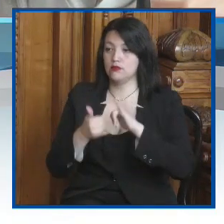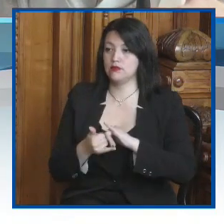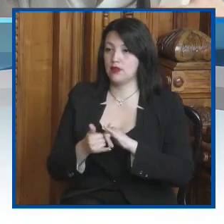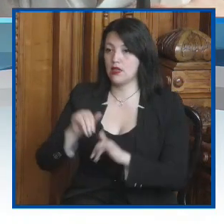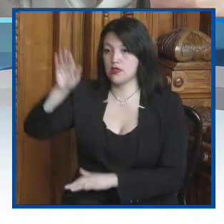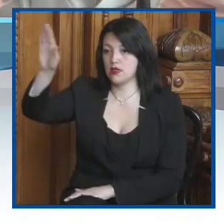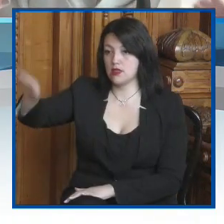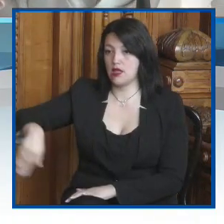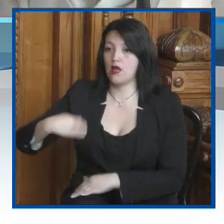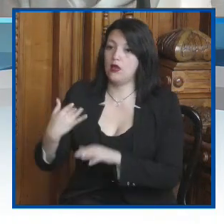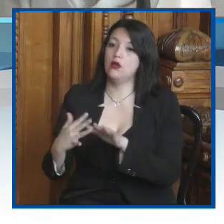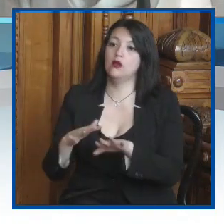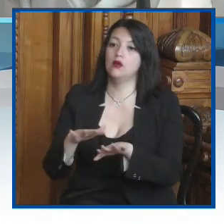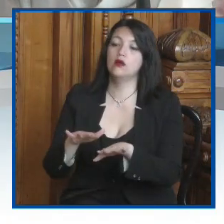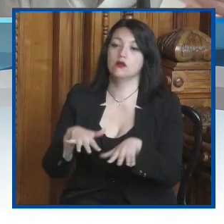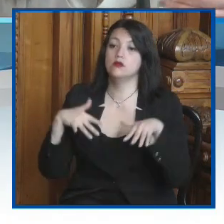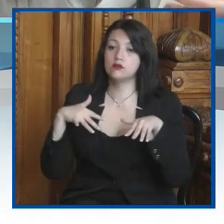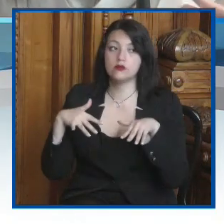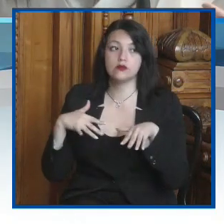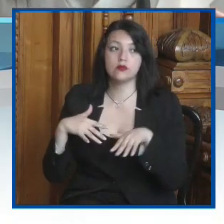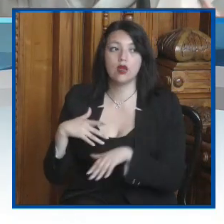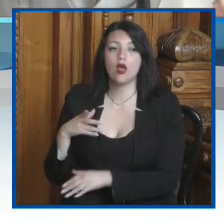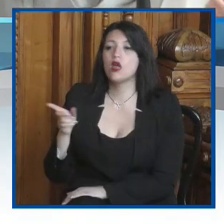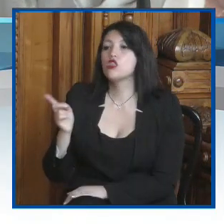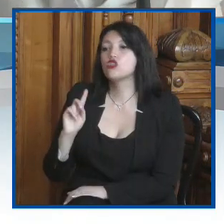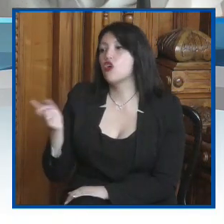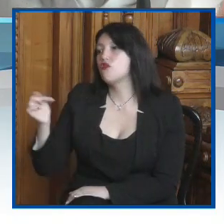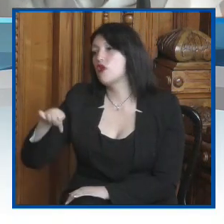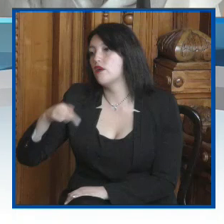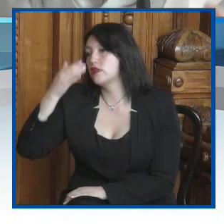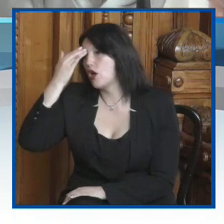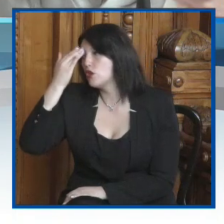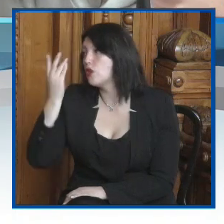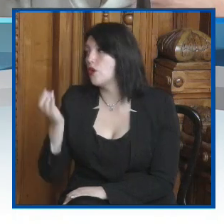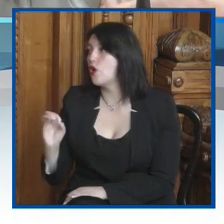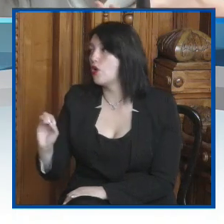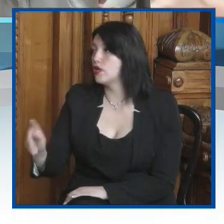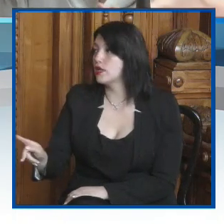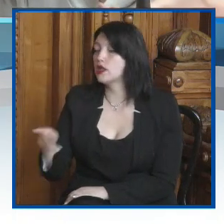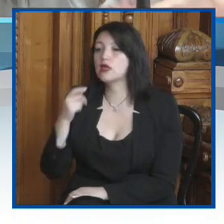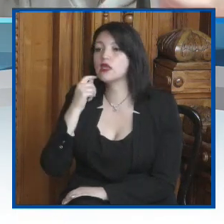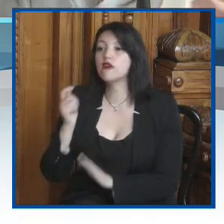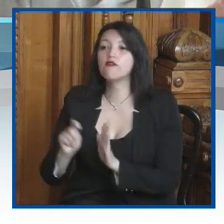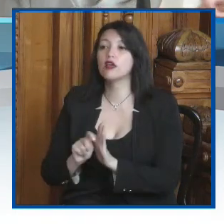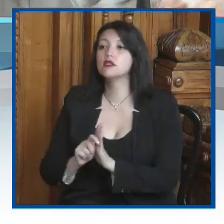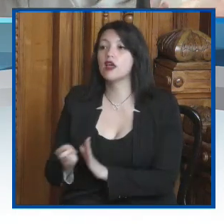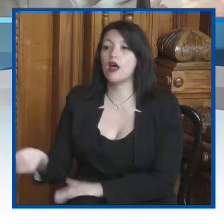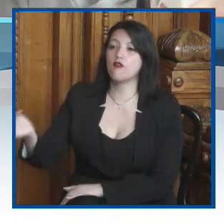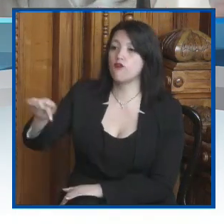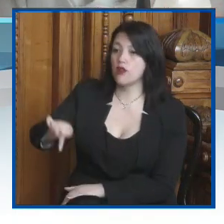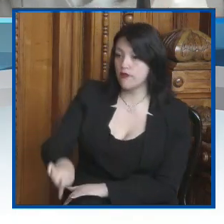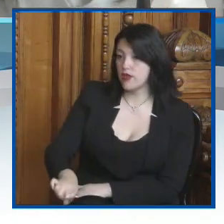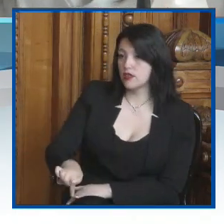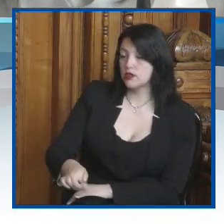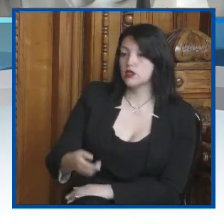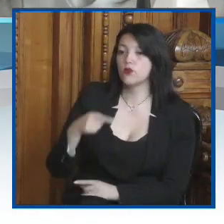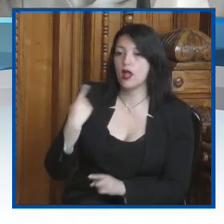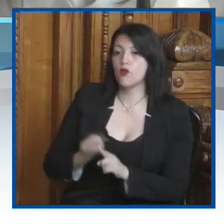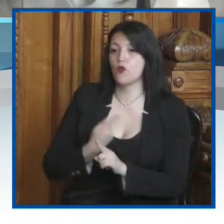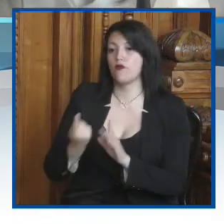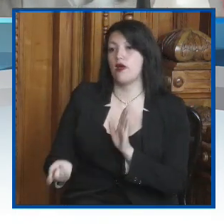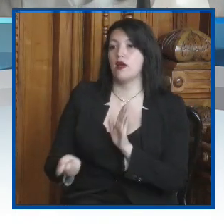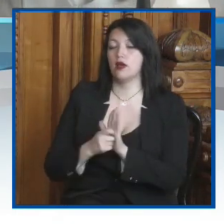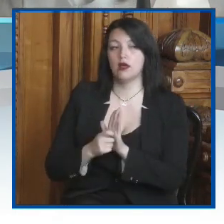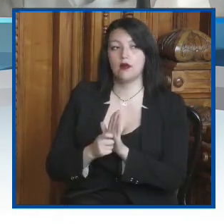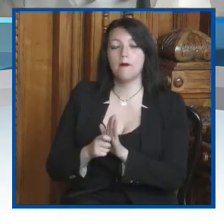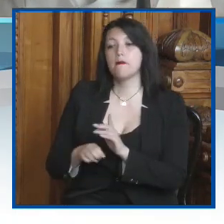audiencia, el señor nos dijo, me voy a ir de viaje, no vuelvo hasta agosto. Ok, le dijimos, ¿en qué fecha volvés? Así ya fijamos una nueva, el 1 de